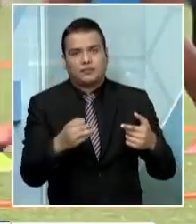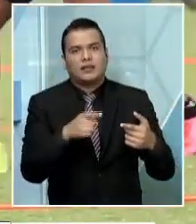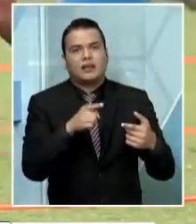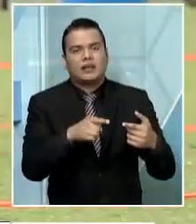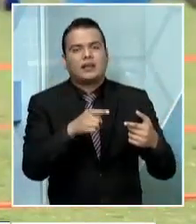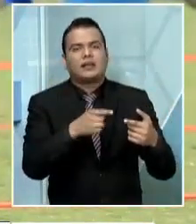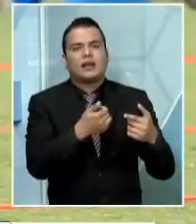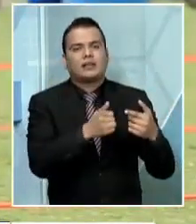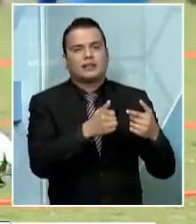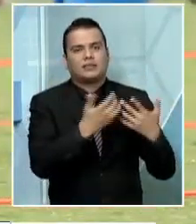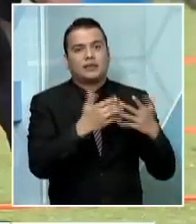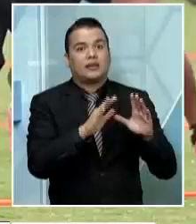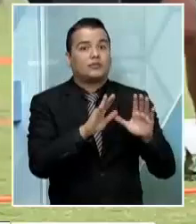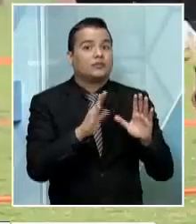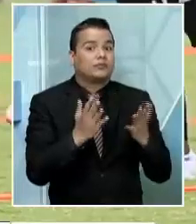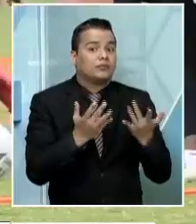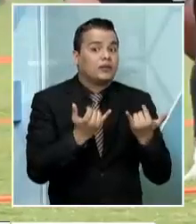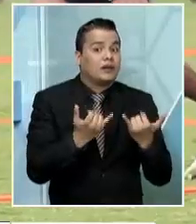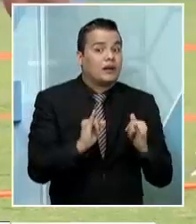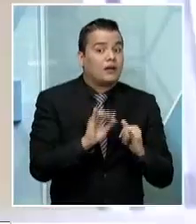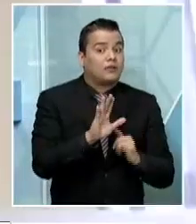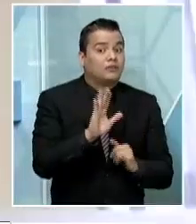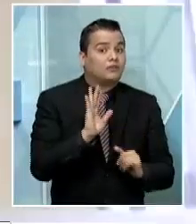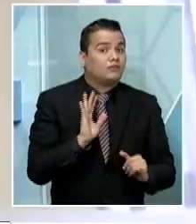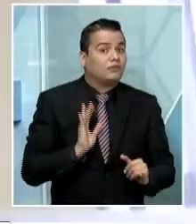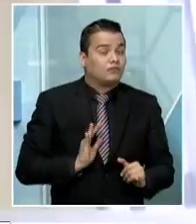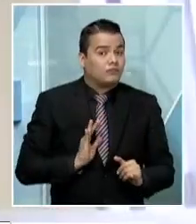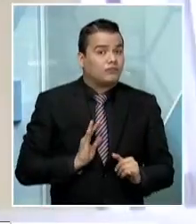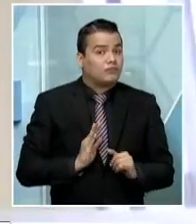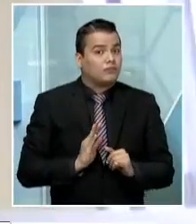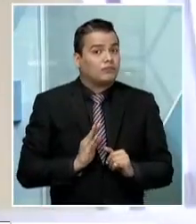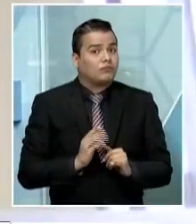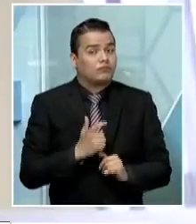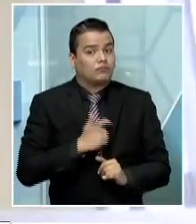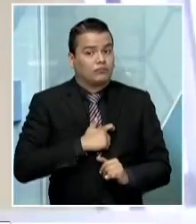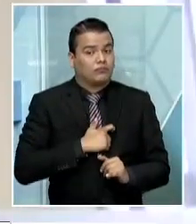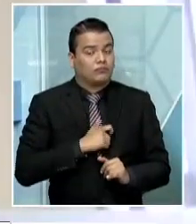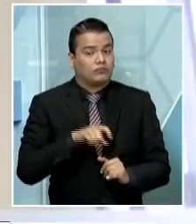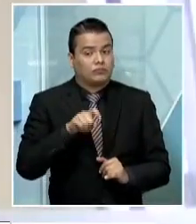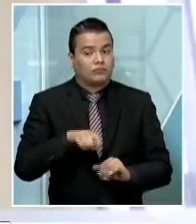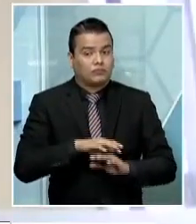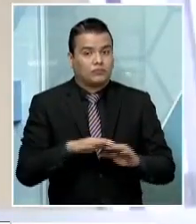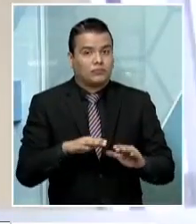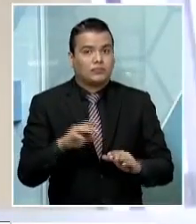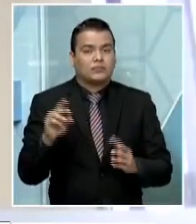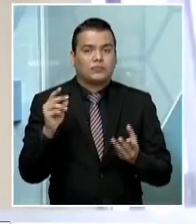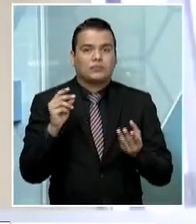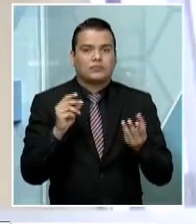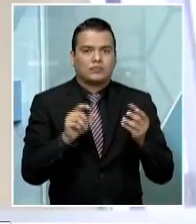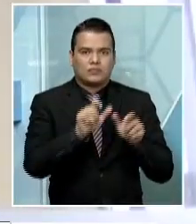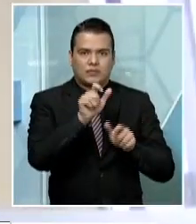la tarea pendiente en el equipo azucarero. Pero hay dos o tres expulsiones que nos han hecho que